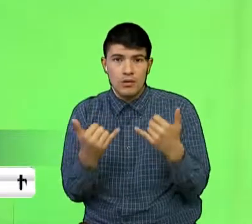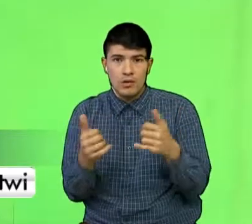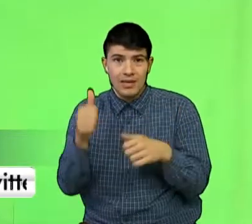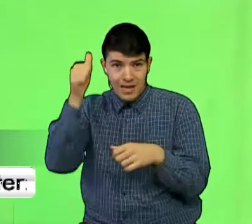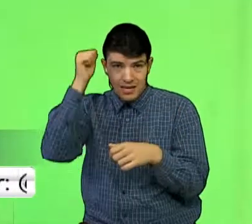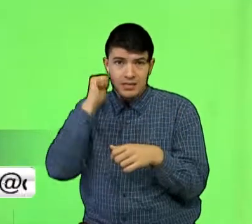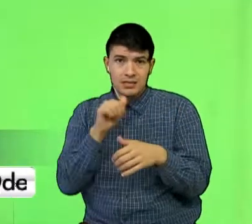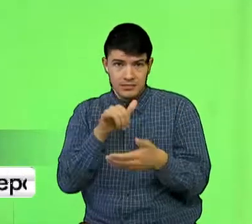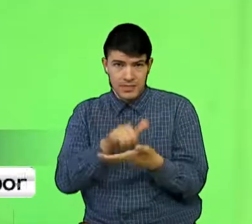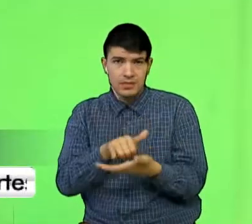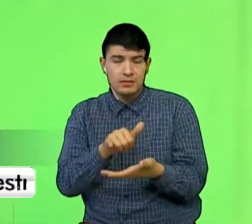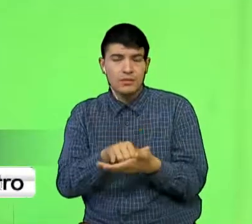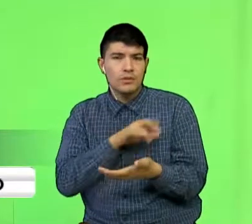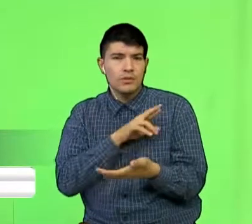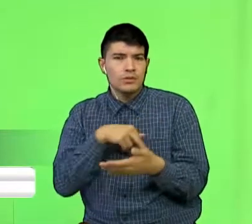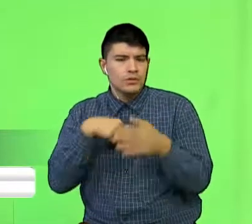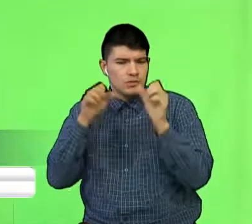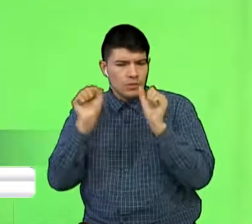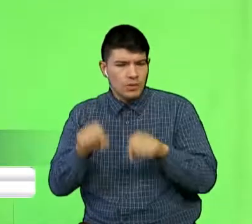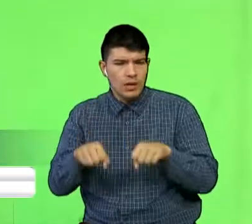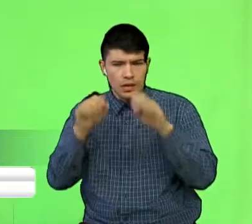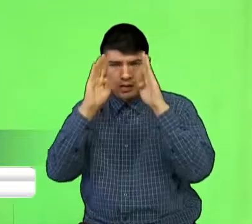ayer, hemos podido atender